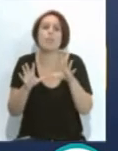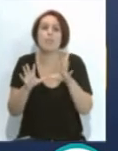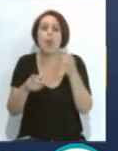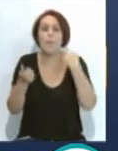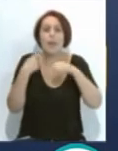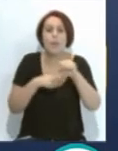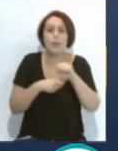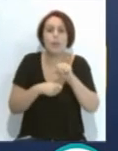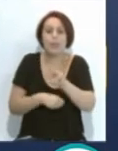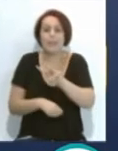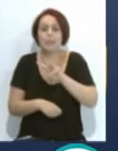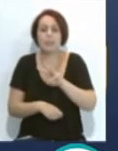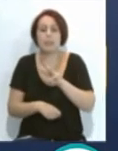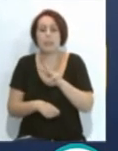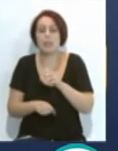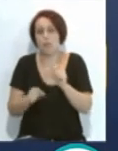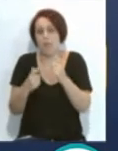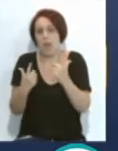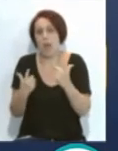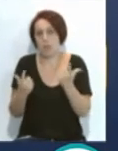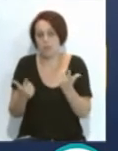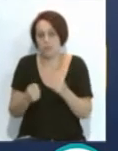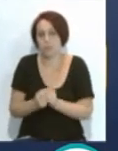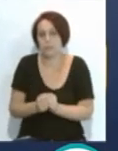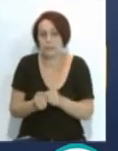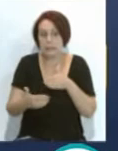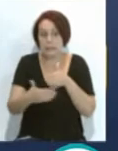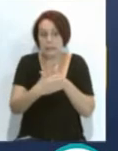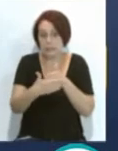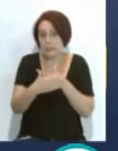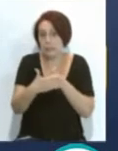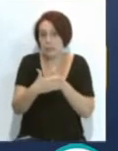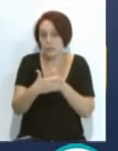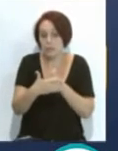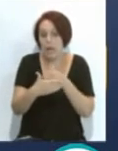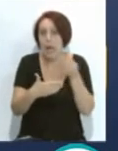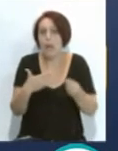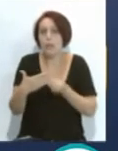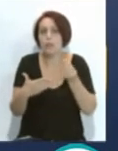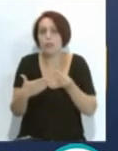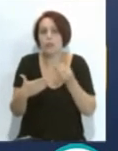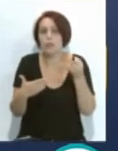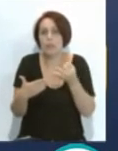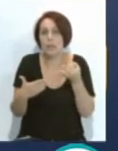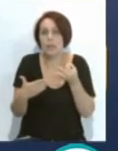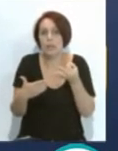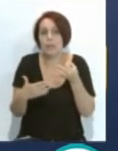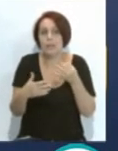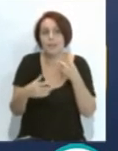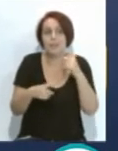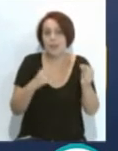3. Ese tapón que se ha producido ha provocado que las salidas hayan sido